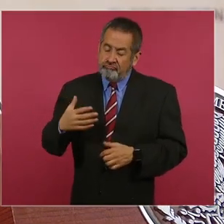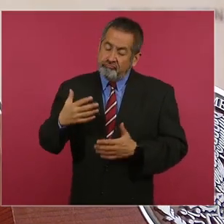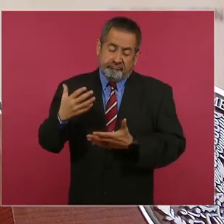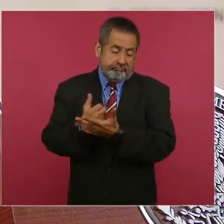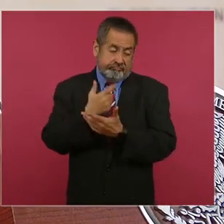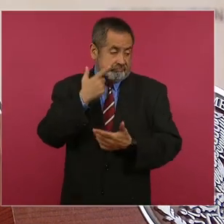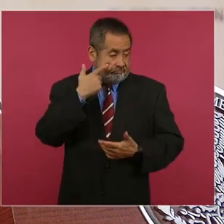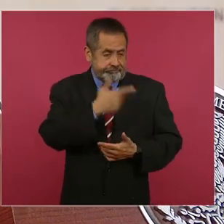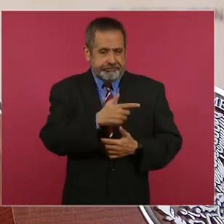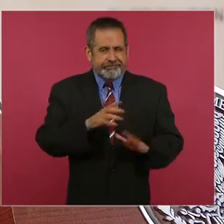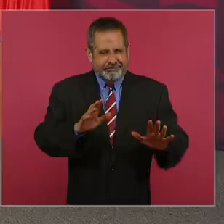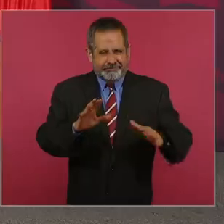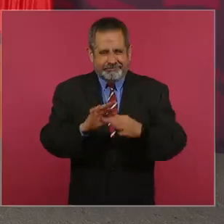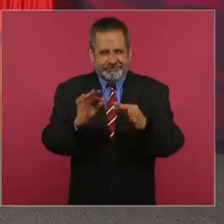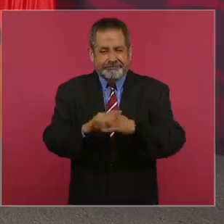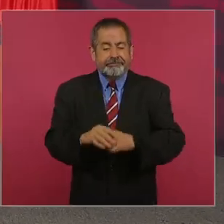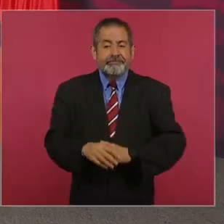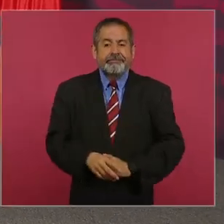entonces